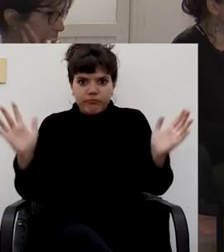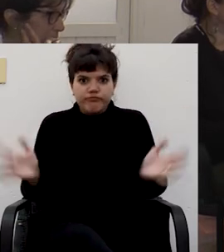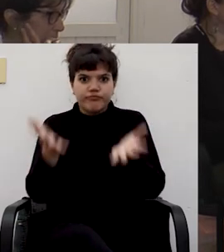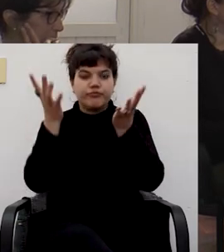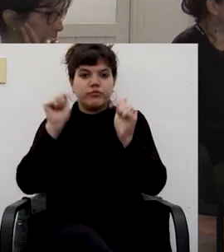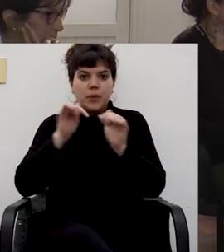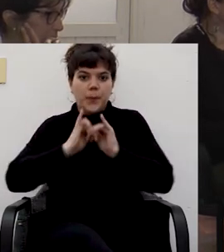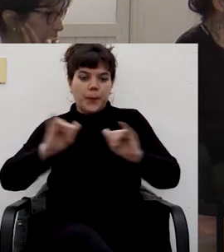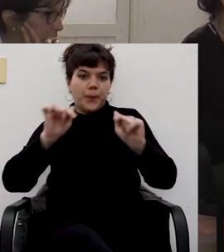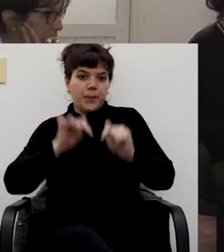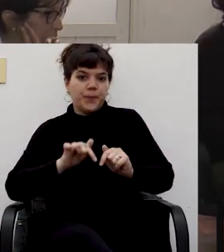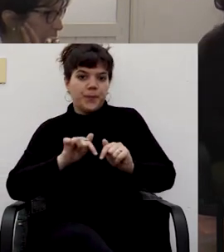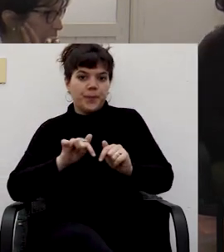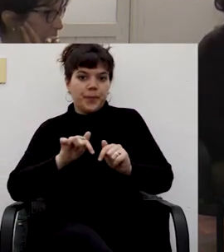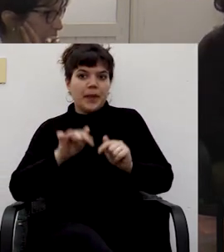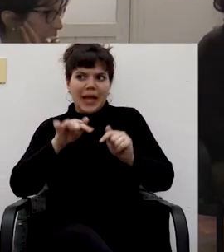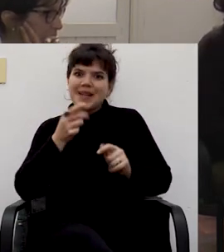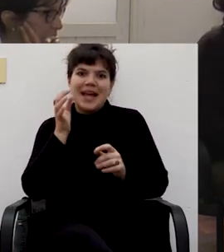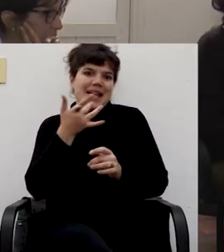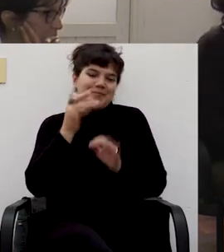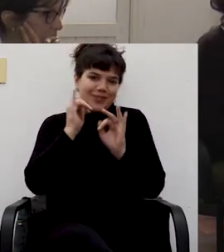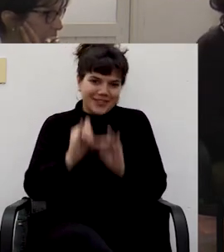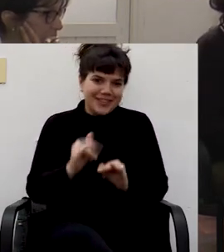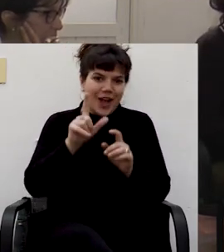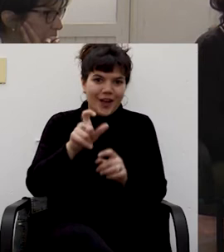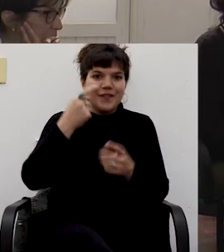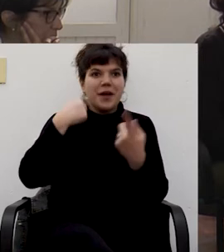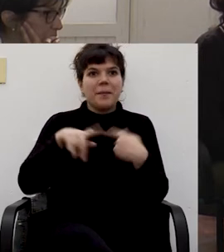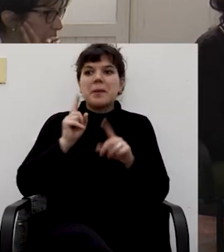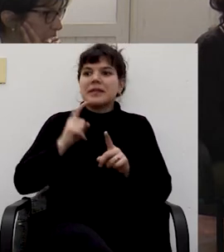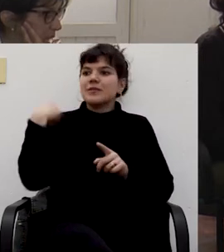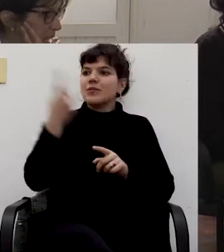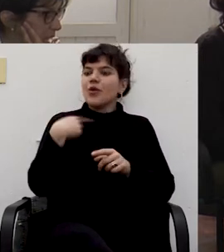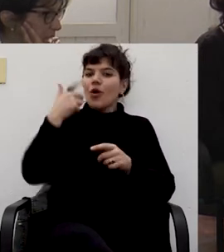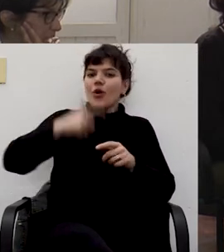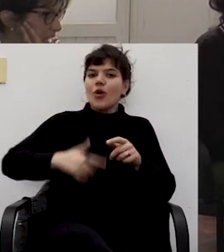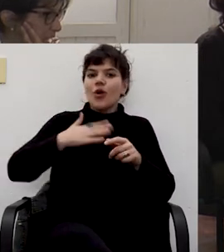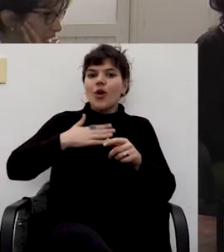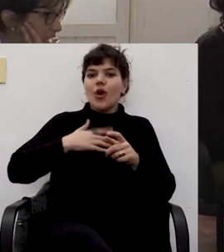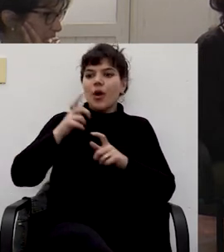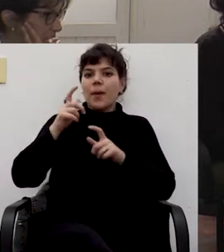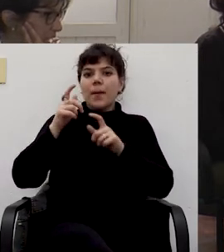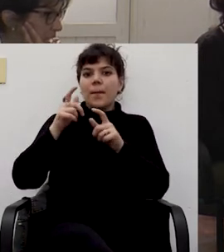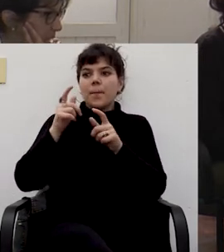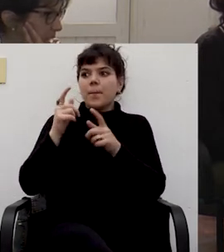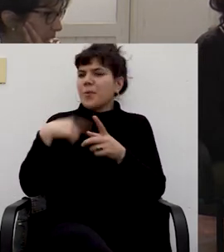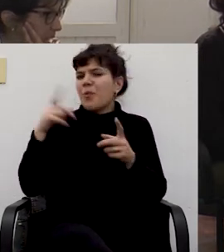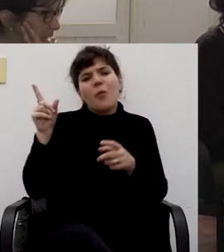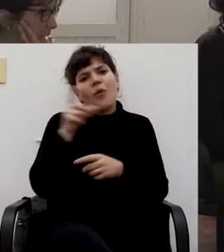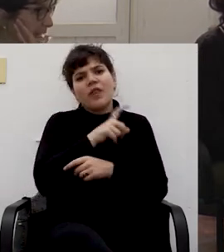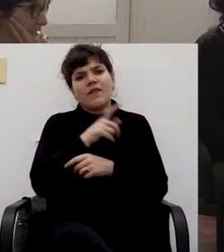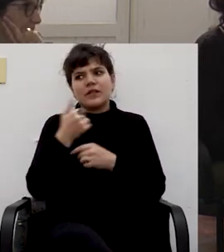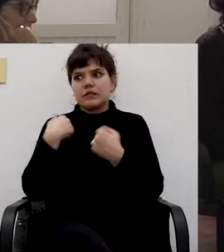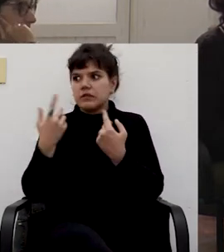El asunto es que, bueno, esto es precioso, pero también nos pasa que nosotros mismos tenemos muchísimas dificultades para encarar esto que yo